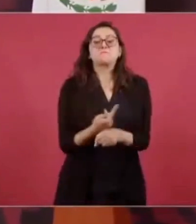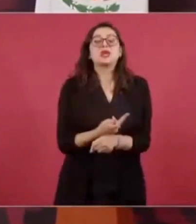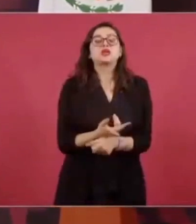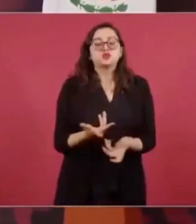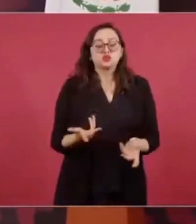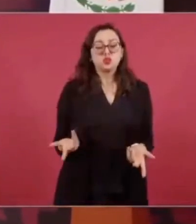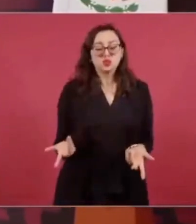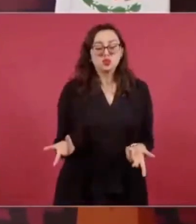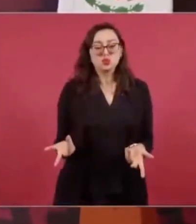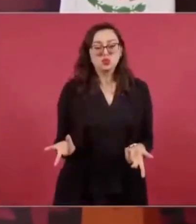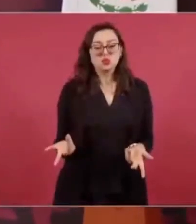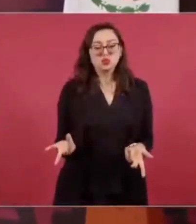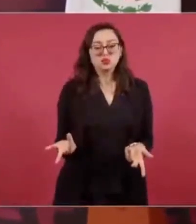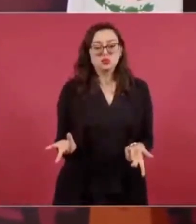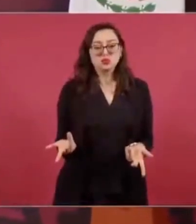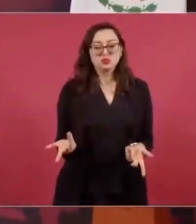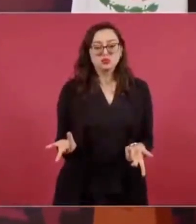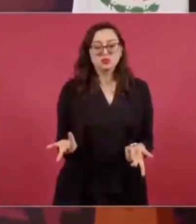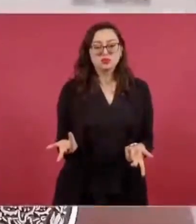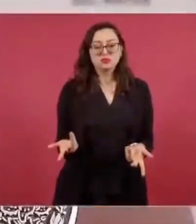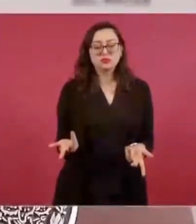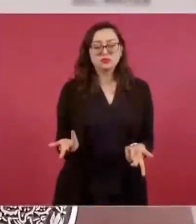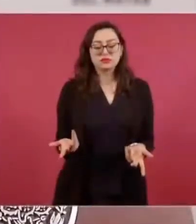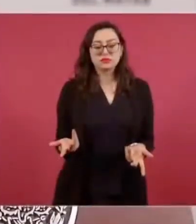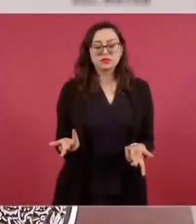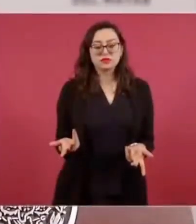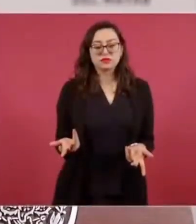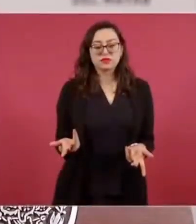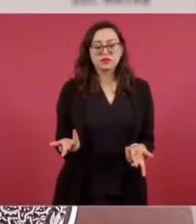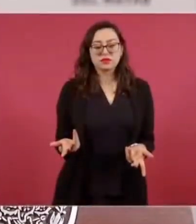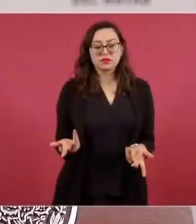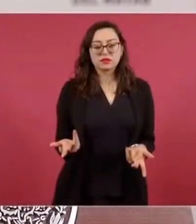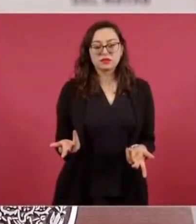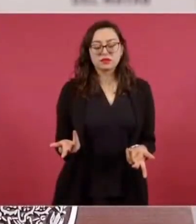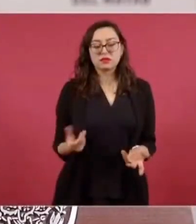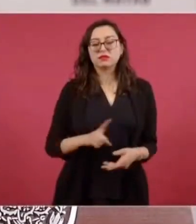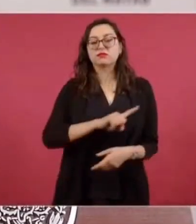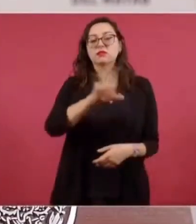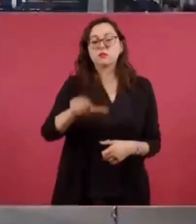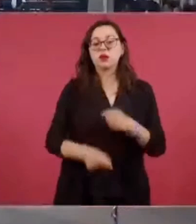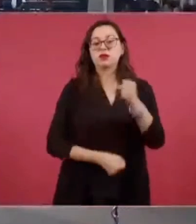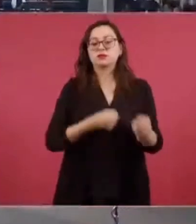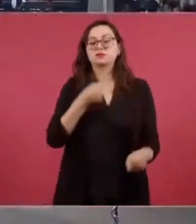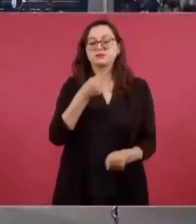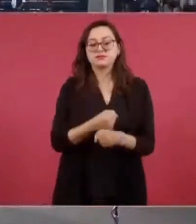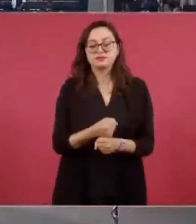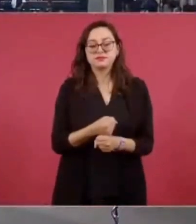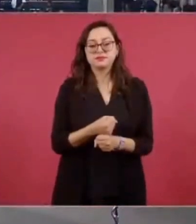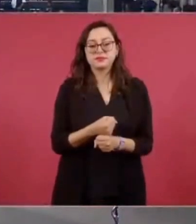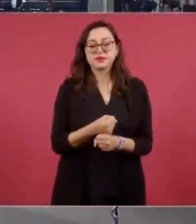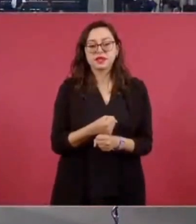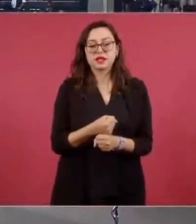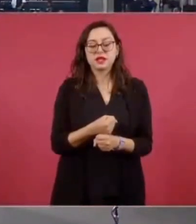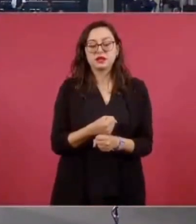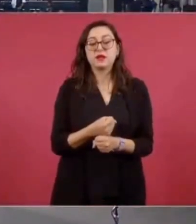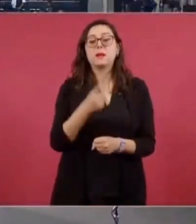sucede en 2024 cuando termina Salinas?